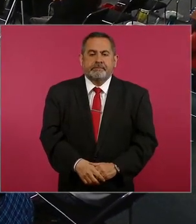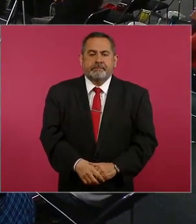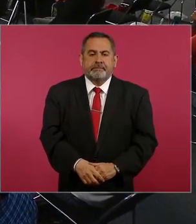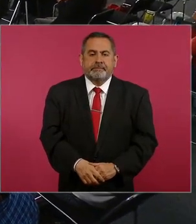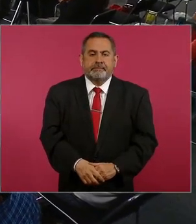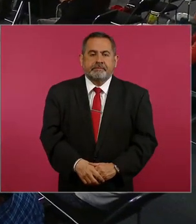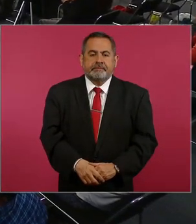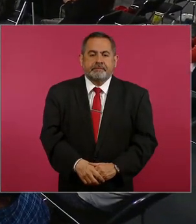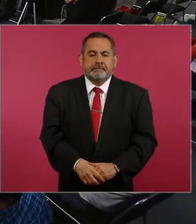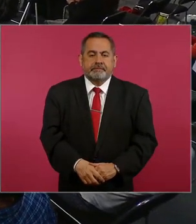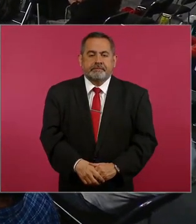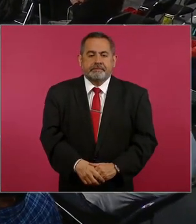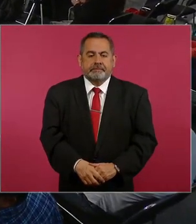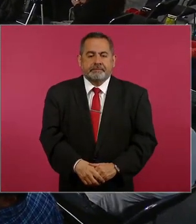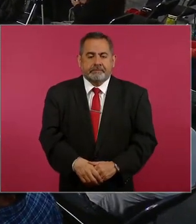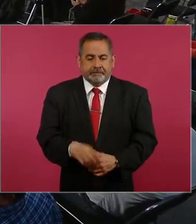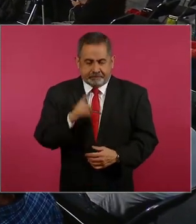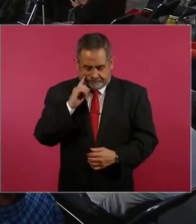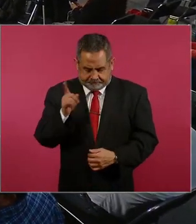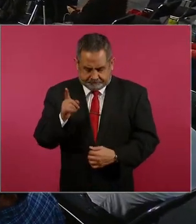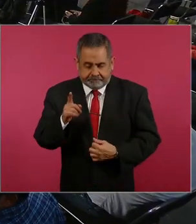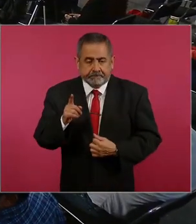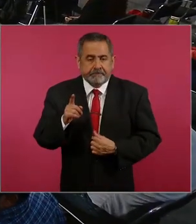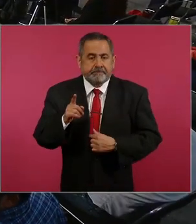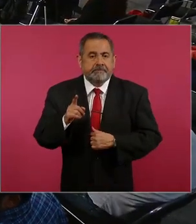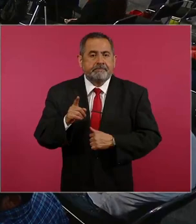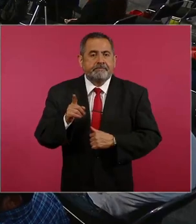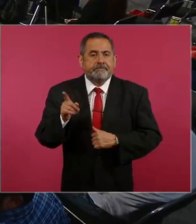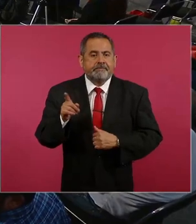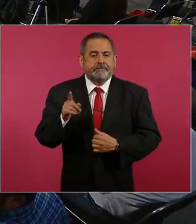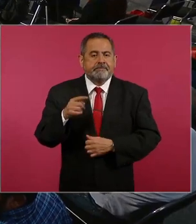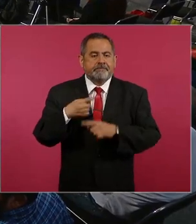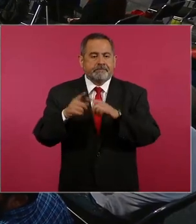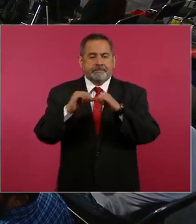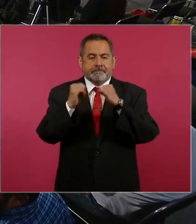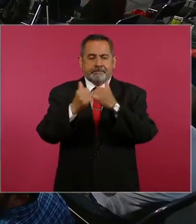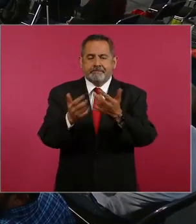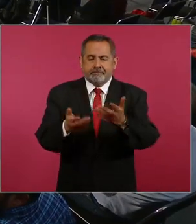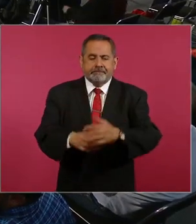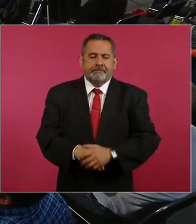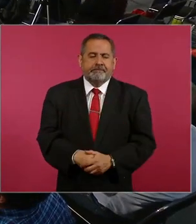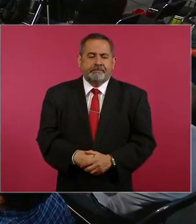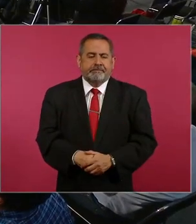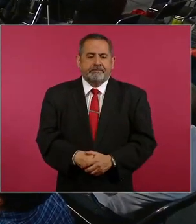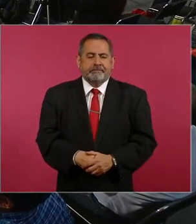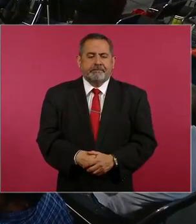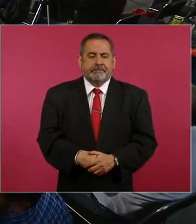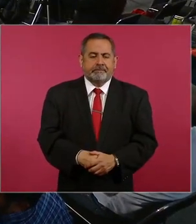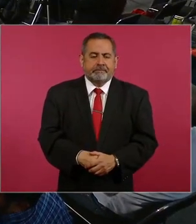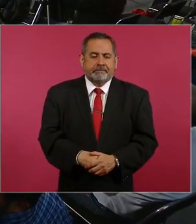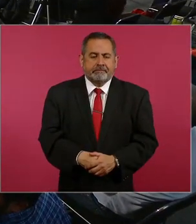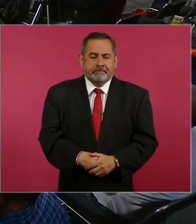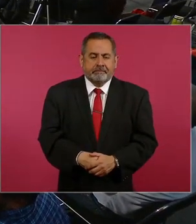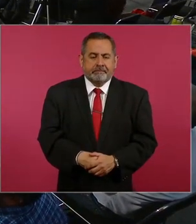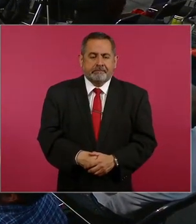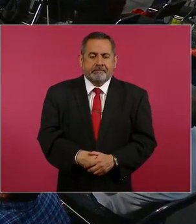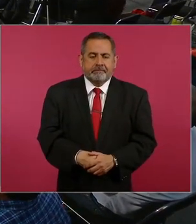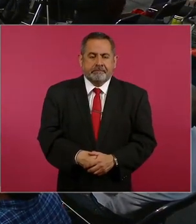miren las asociaciones y no es este a lo mejor